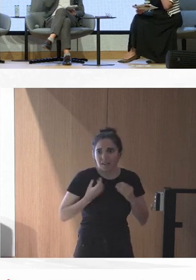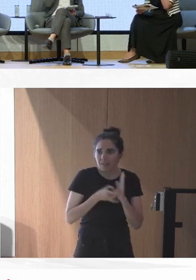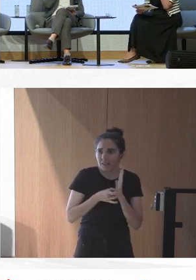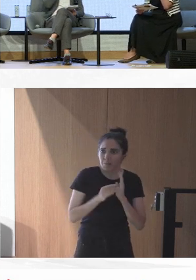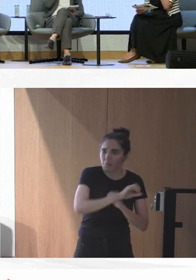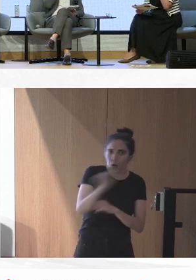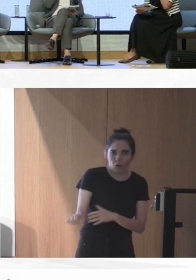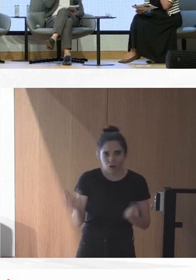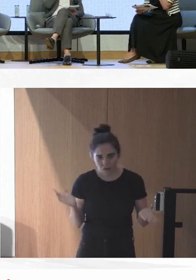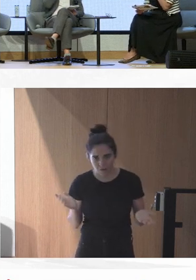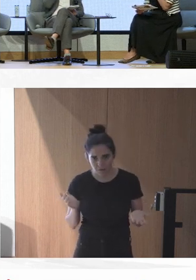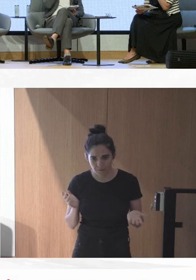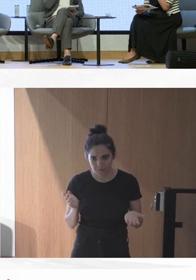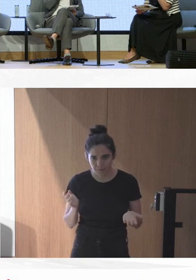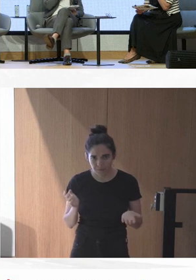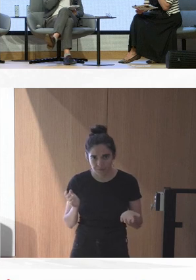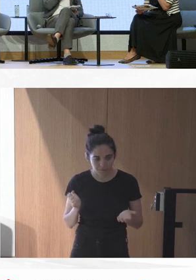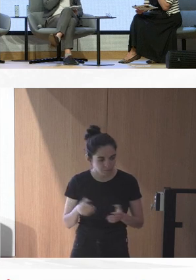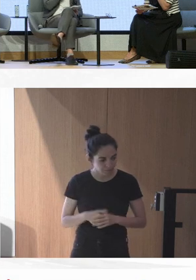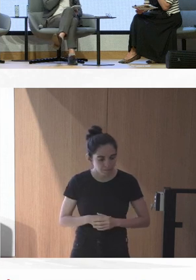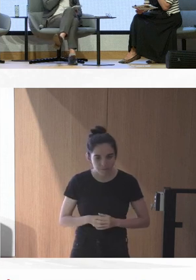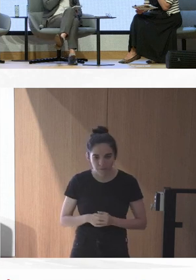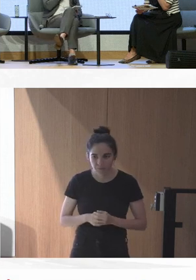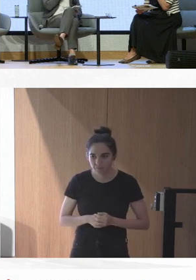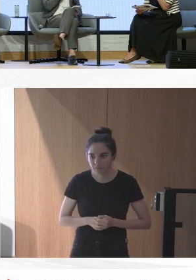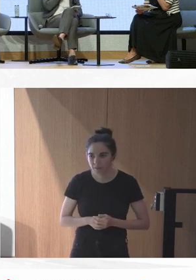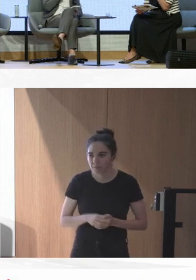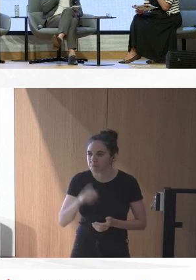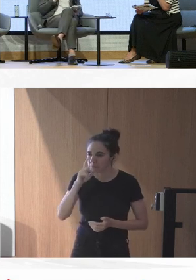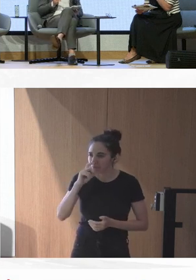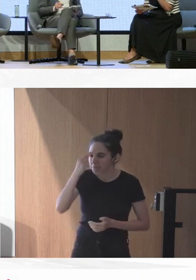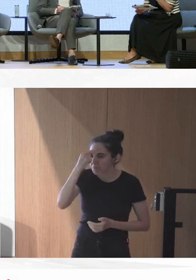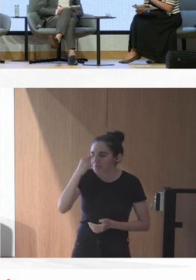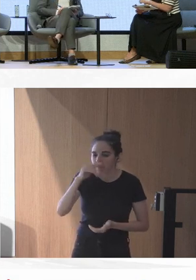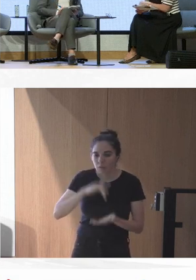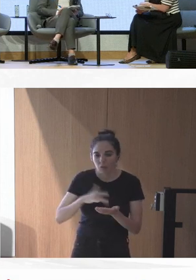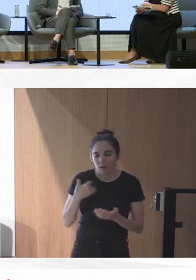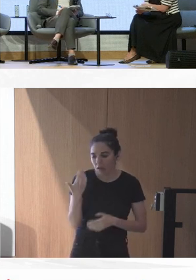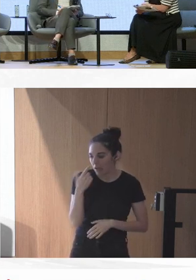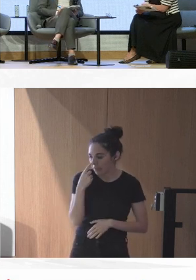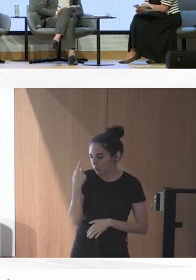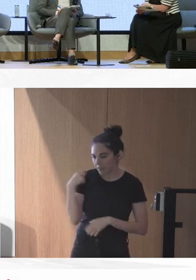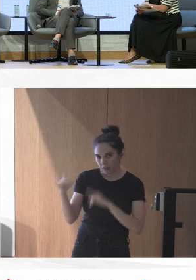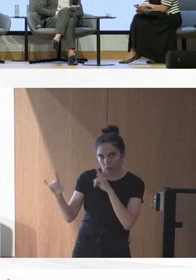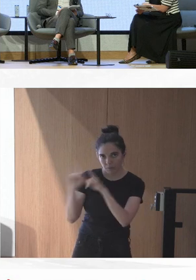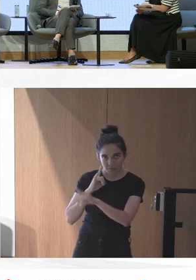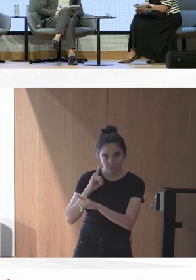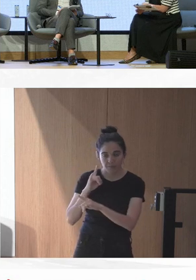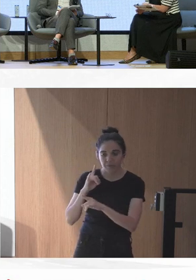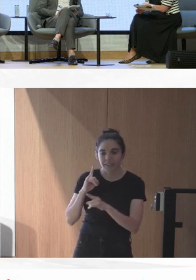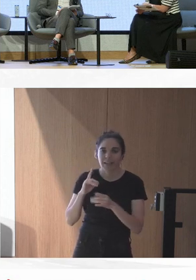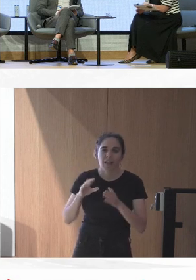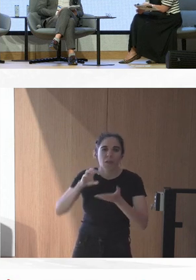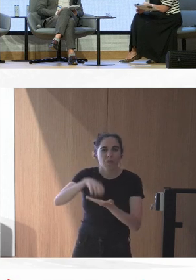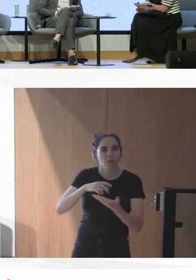también a una llamada que recibimos hace un año en el Centro de Recursos